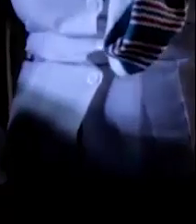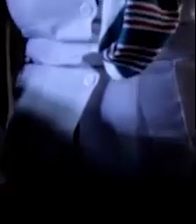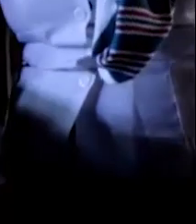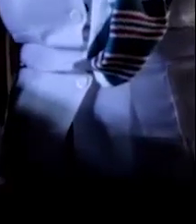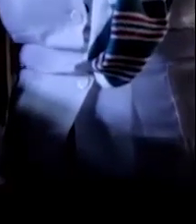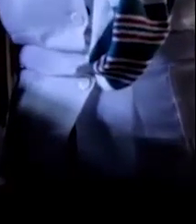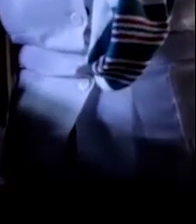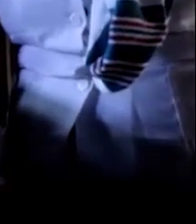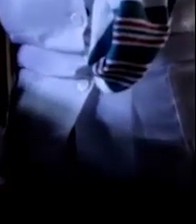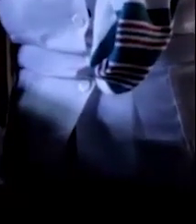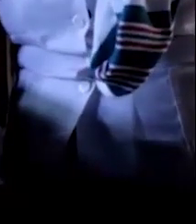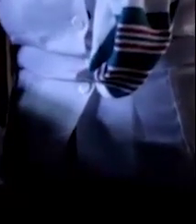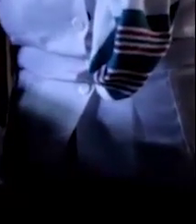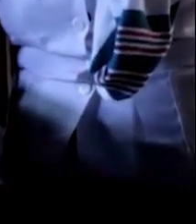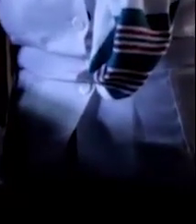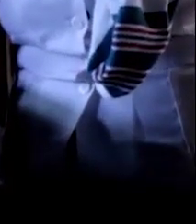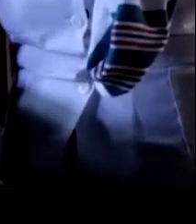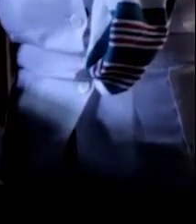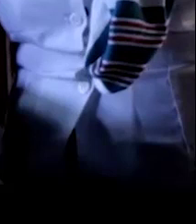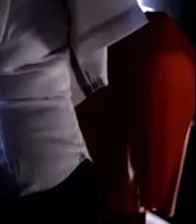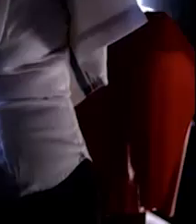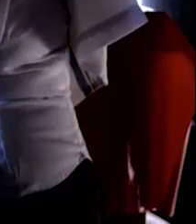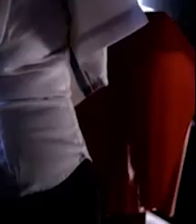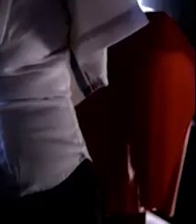cuando como estas